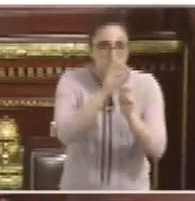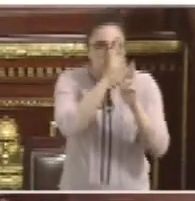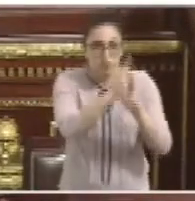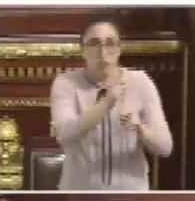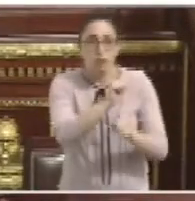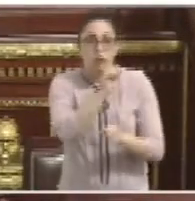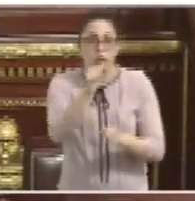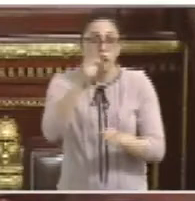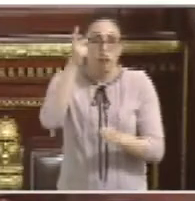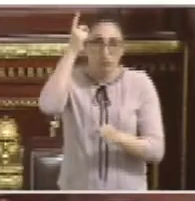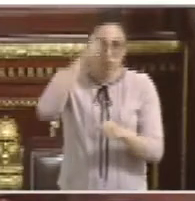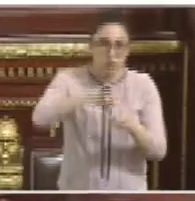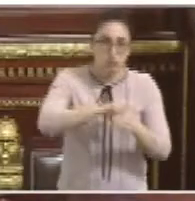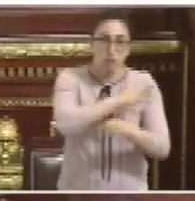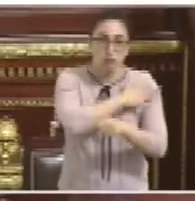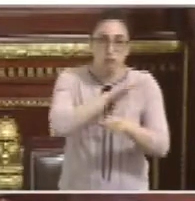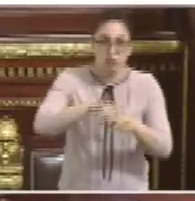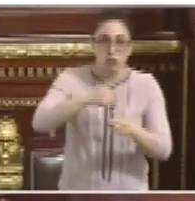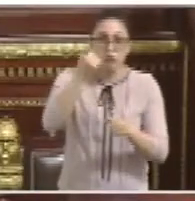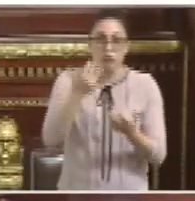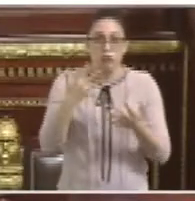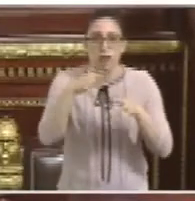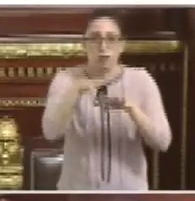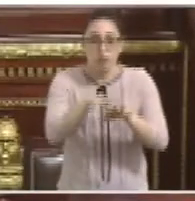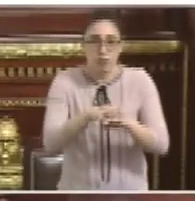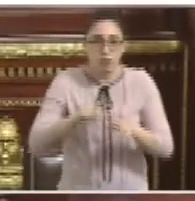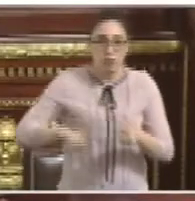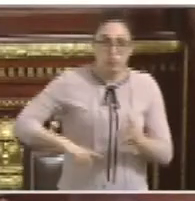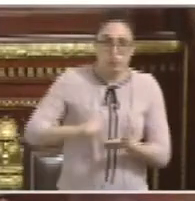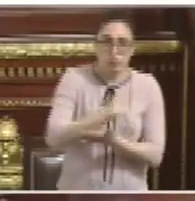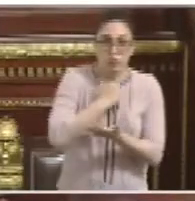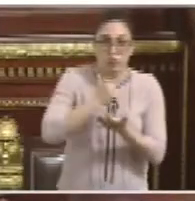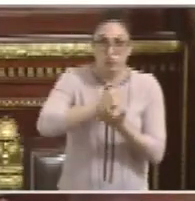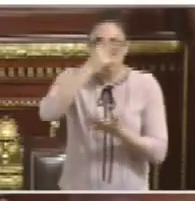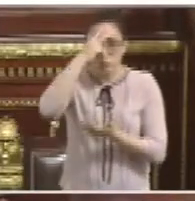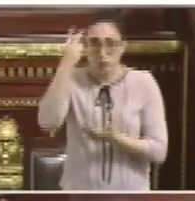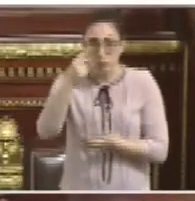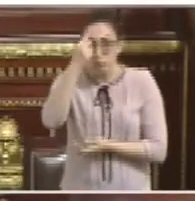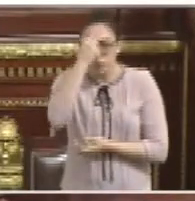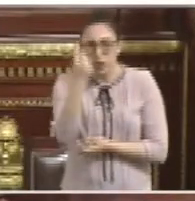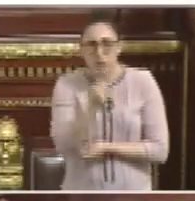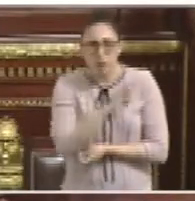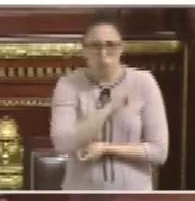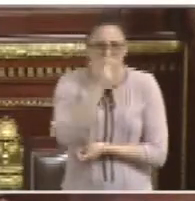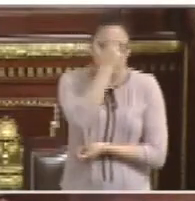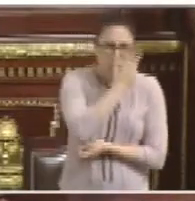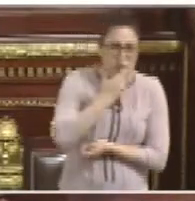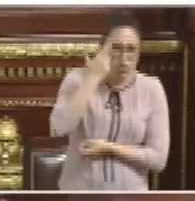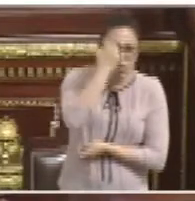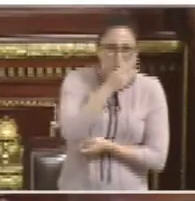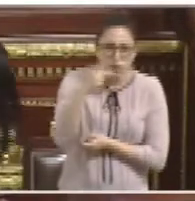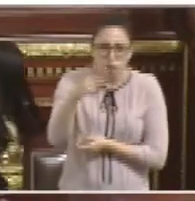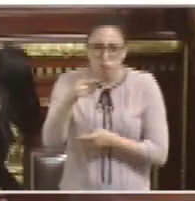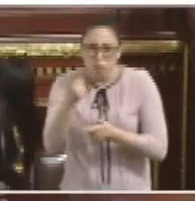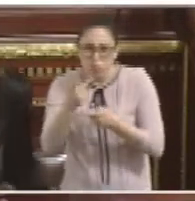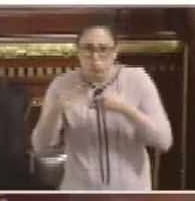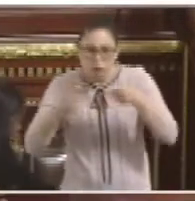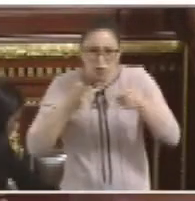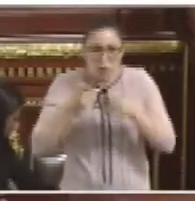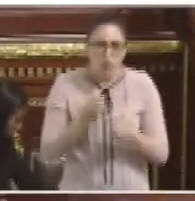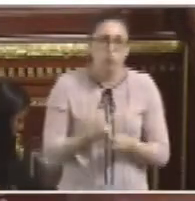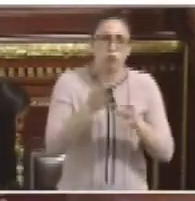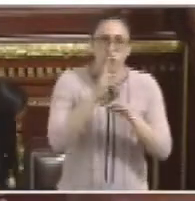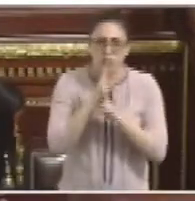de Asistencia e Integración Social del Gobierno de la Ciudad de México para que revise el contenido, resultados